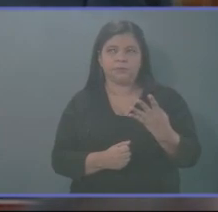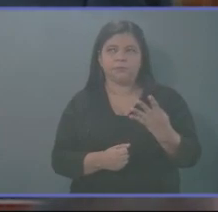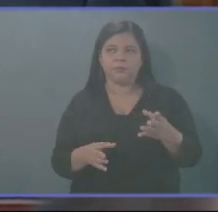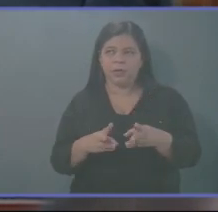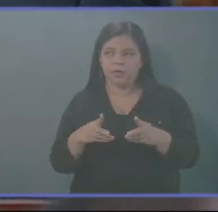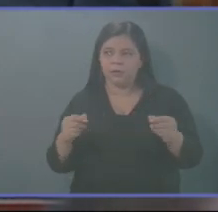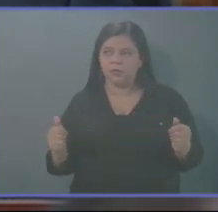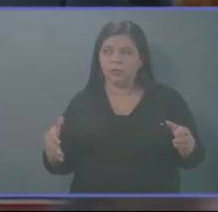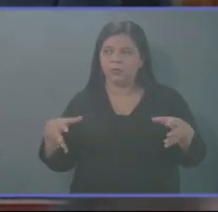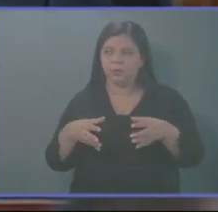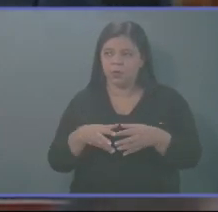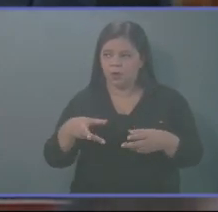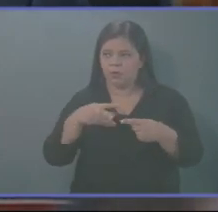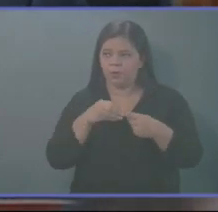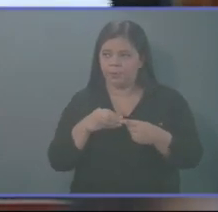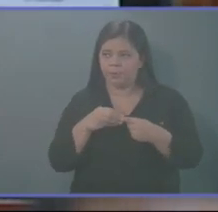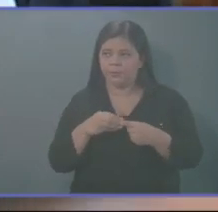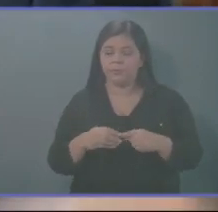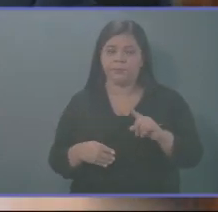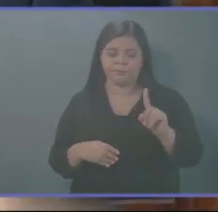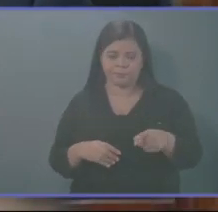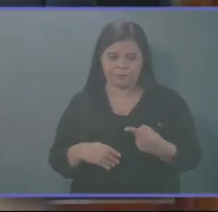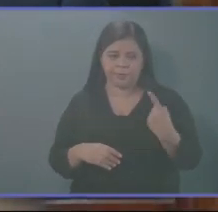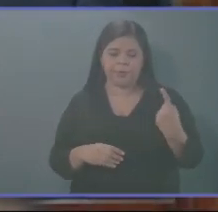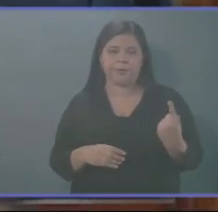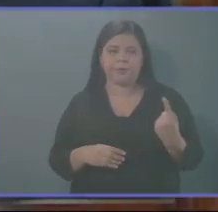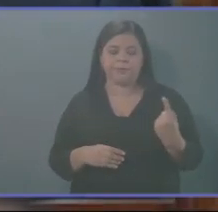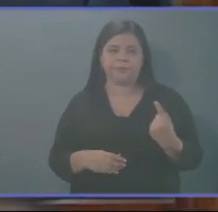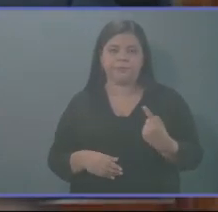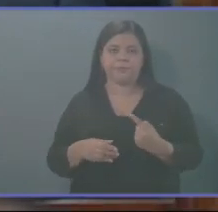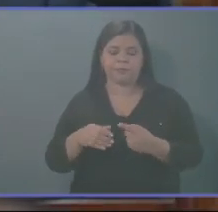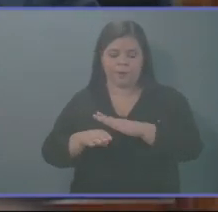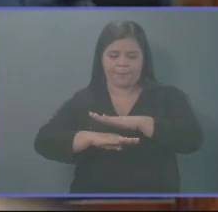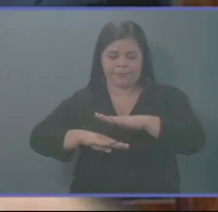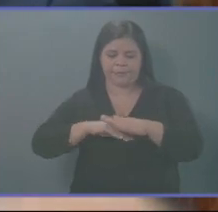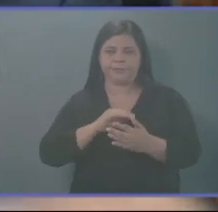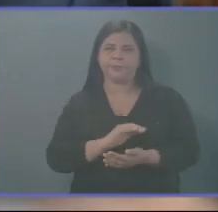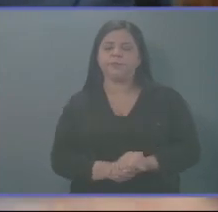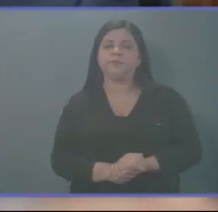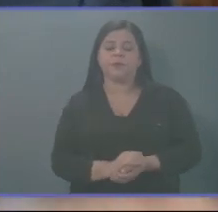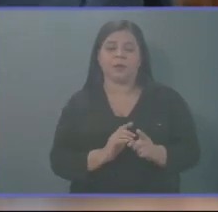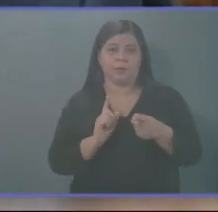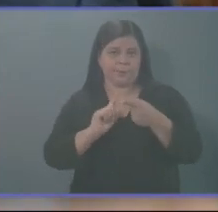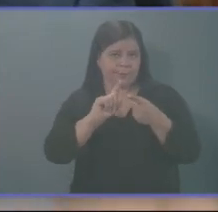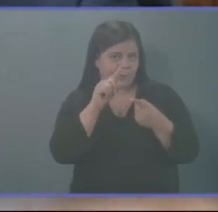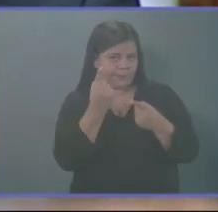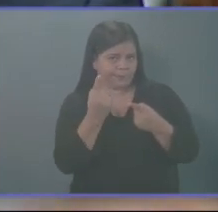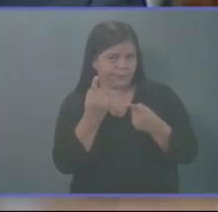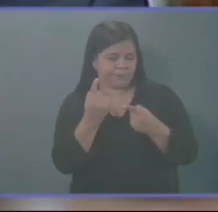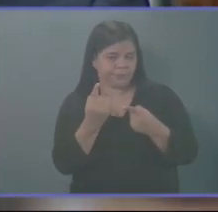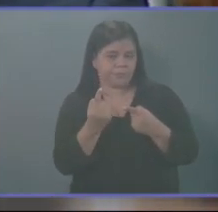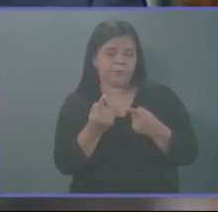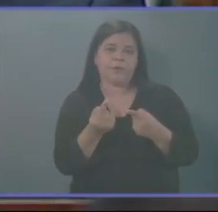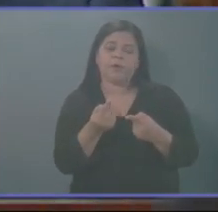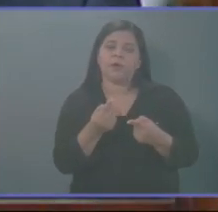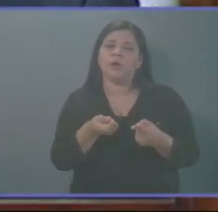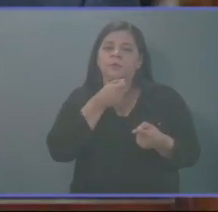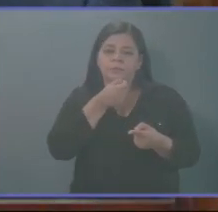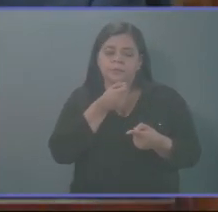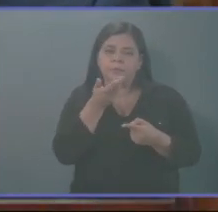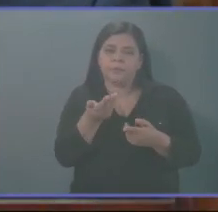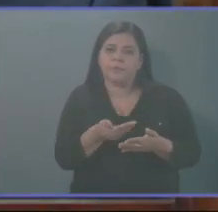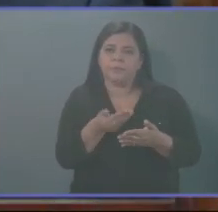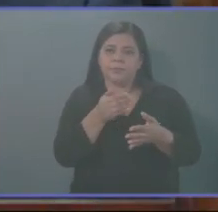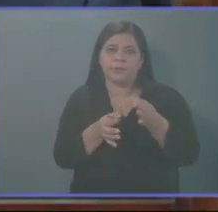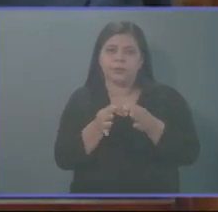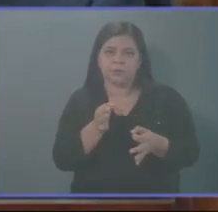Resolución de la Comisión Especial. 1. Antecedentes. A. Promoción de antejuicio.